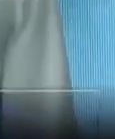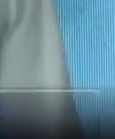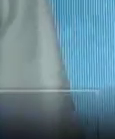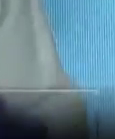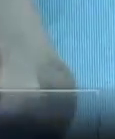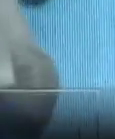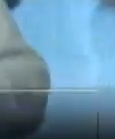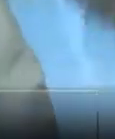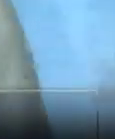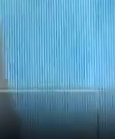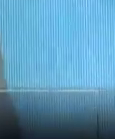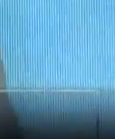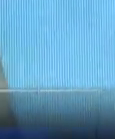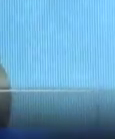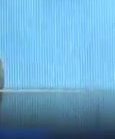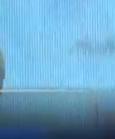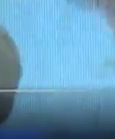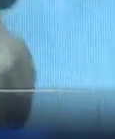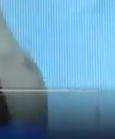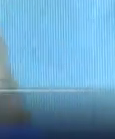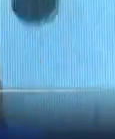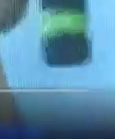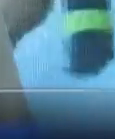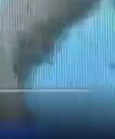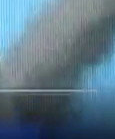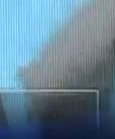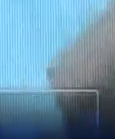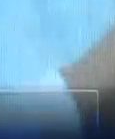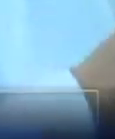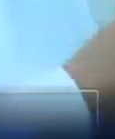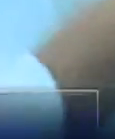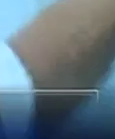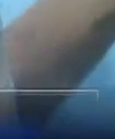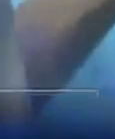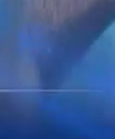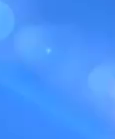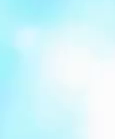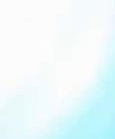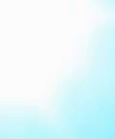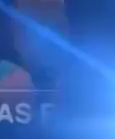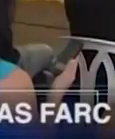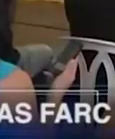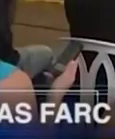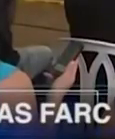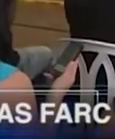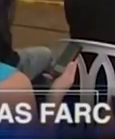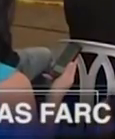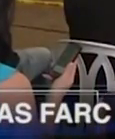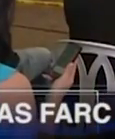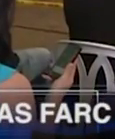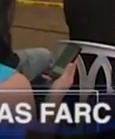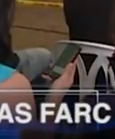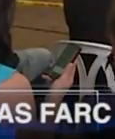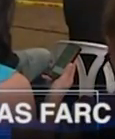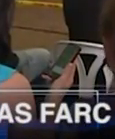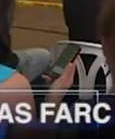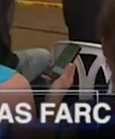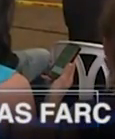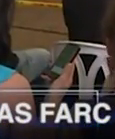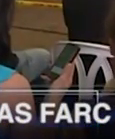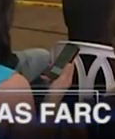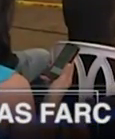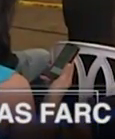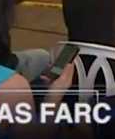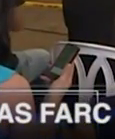Correa participa del Encuentro Nacional de Voluntarios del colectivo Rafael Contigo Siempre. Y en lo internacional,